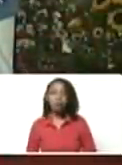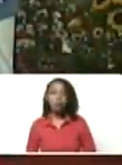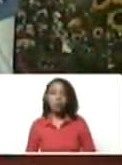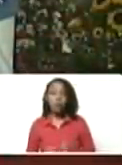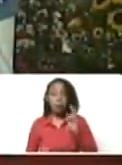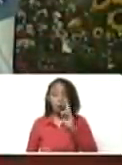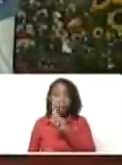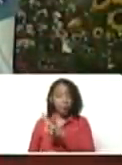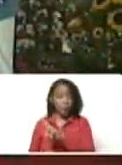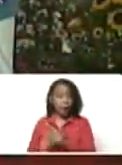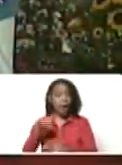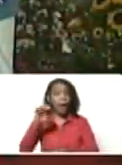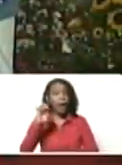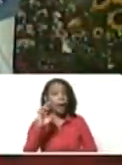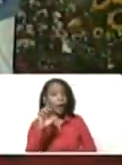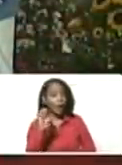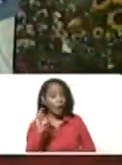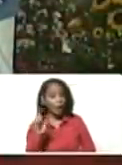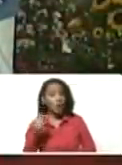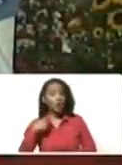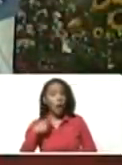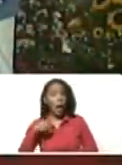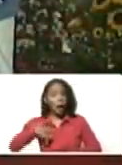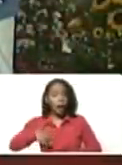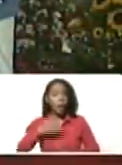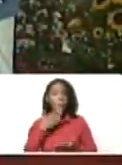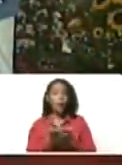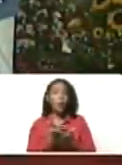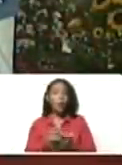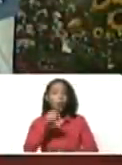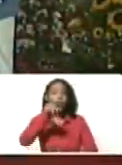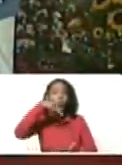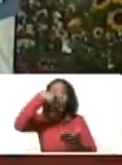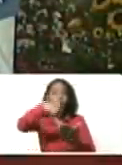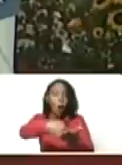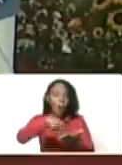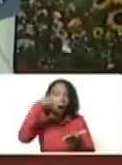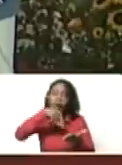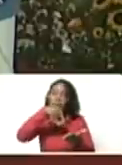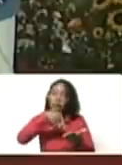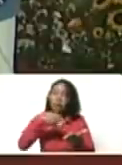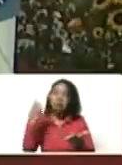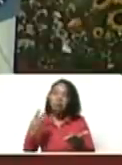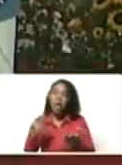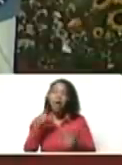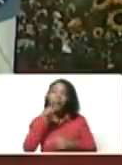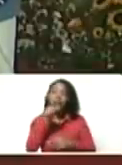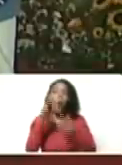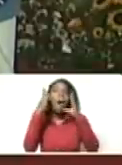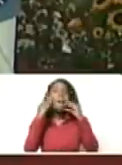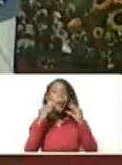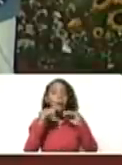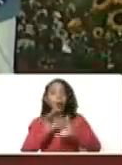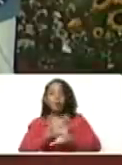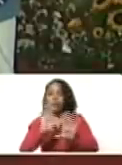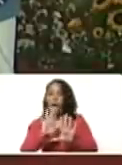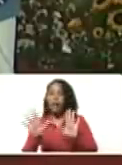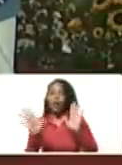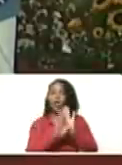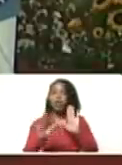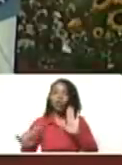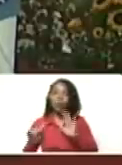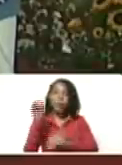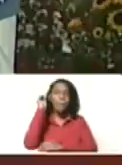Mira, Arlen, aquí se ha propuesto tu nombre para, con tu experiencia ya de constituyente